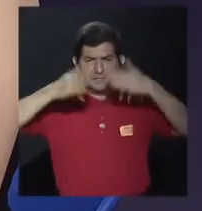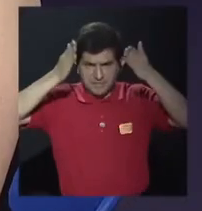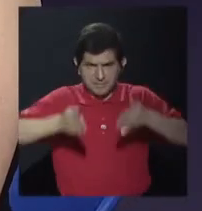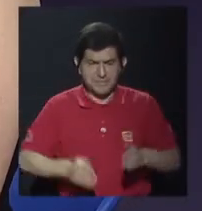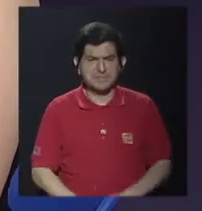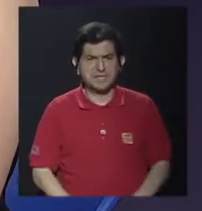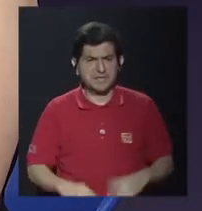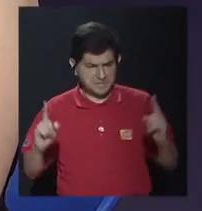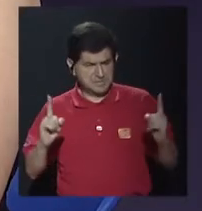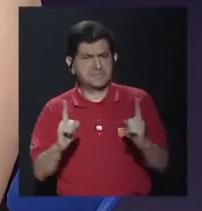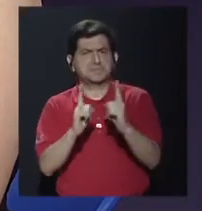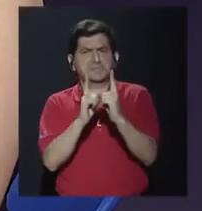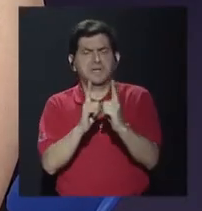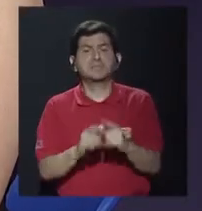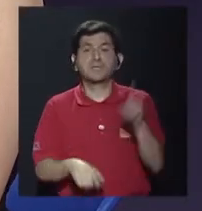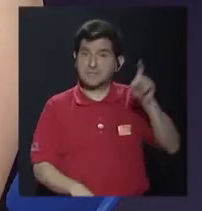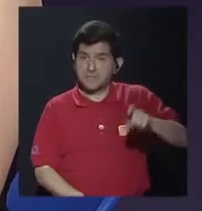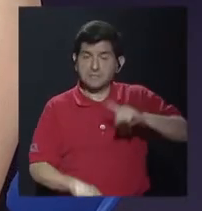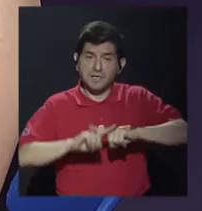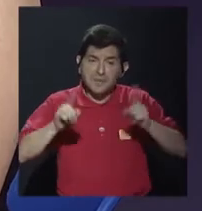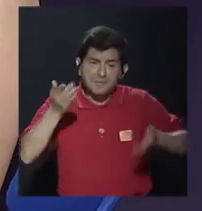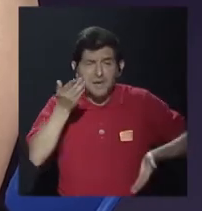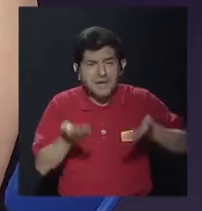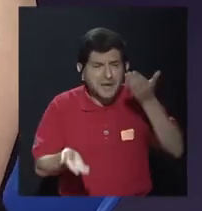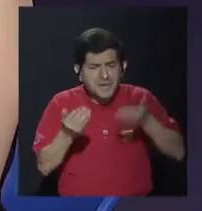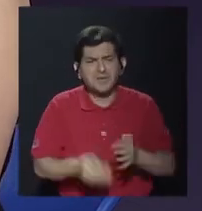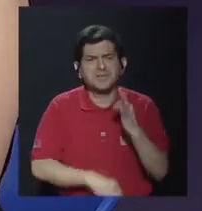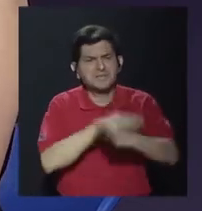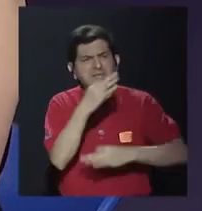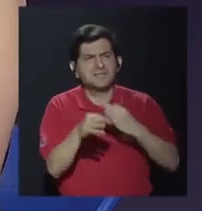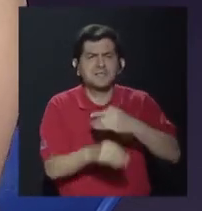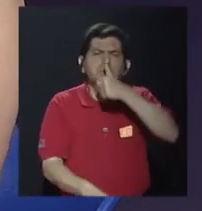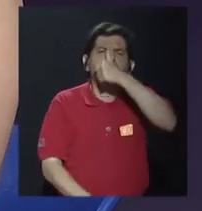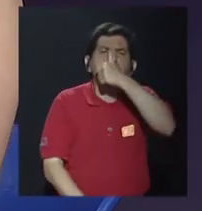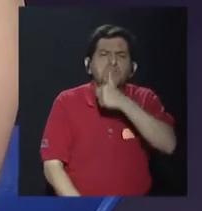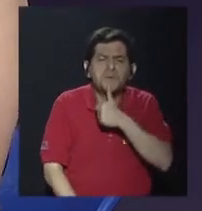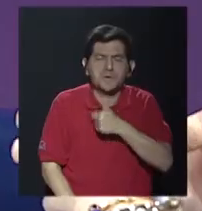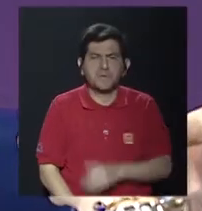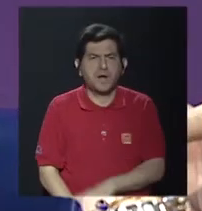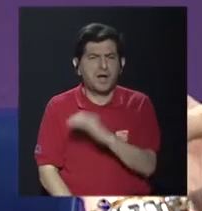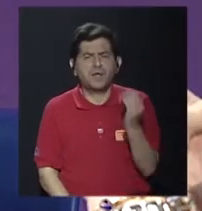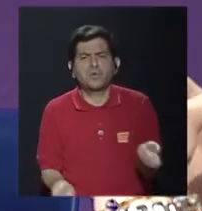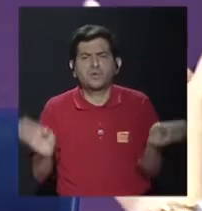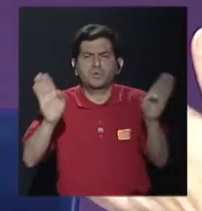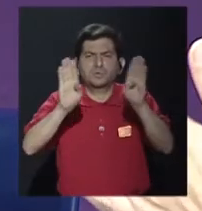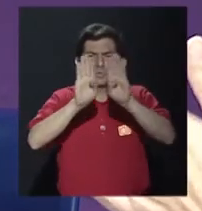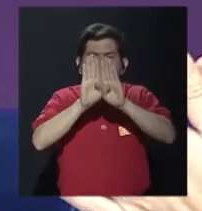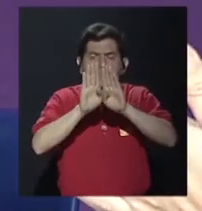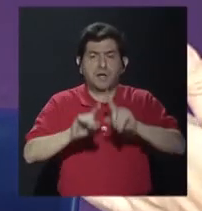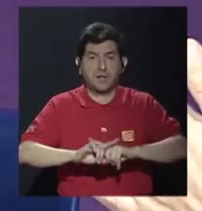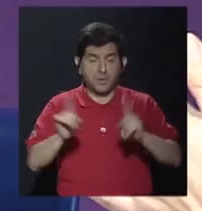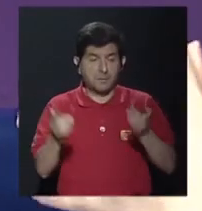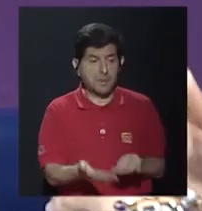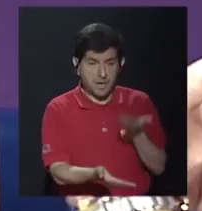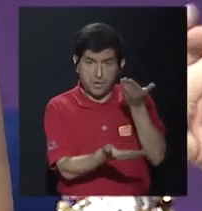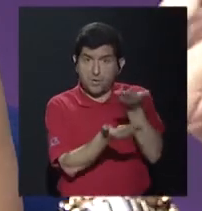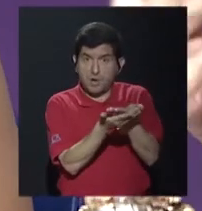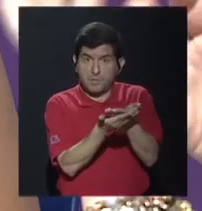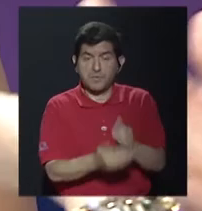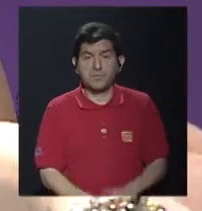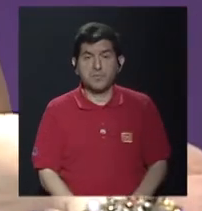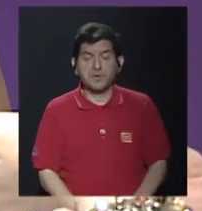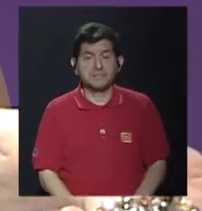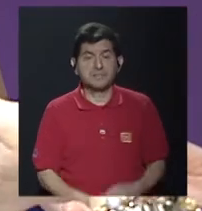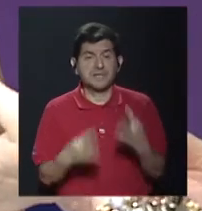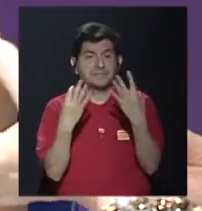necesaria, pero hablábamos también tal vez de un encuentro como más privado, como más cerrado, y sin embargo la propuesta de ustedes es llevarla